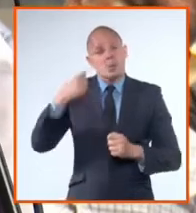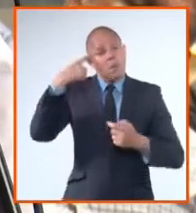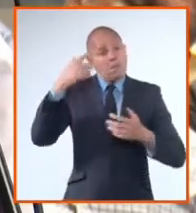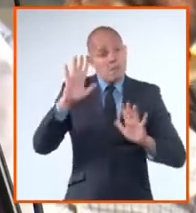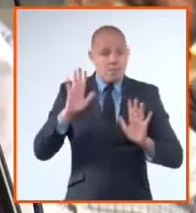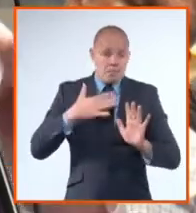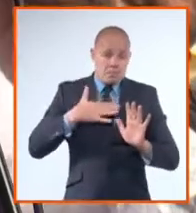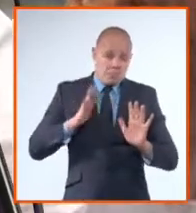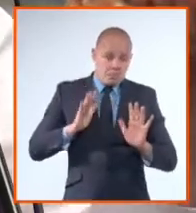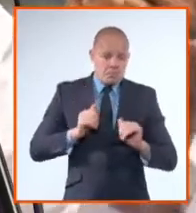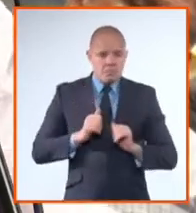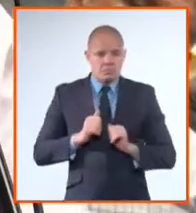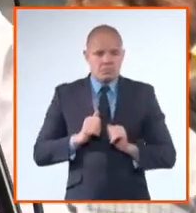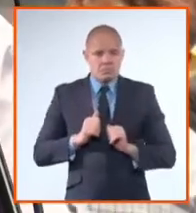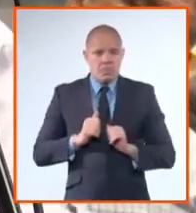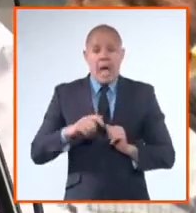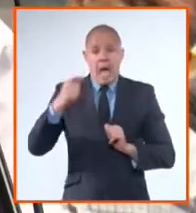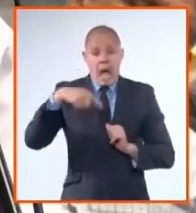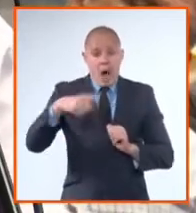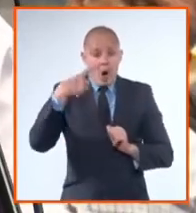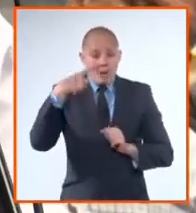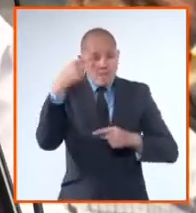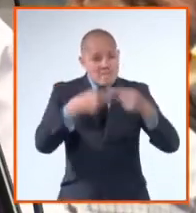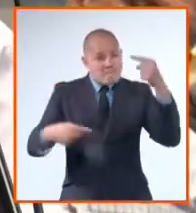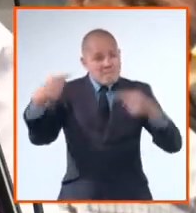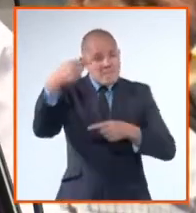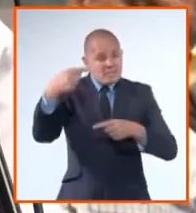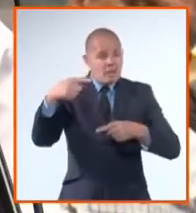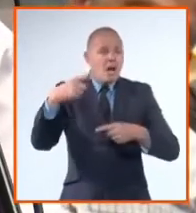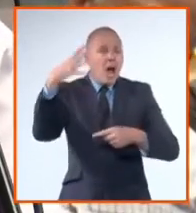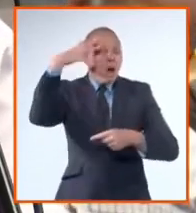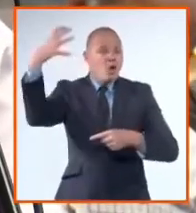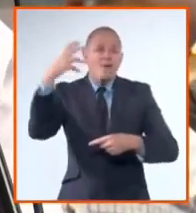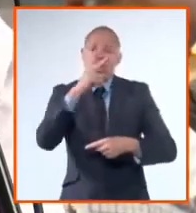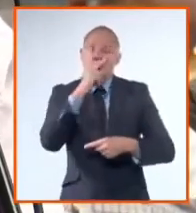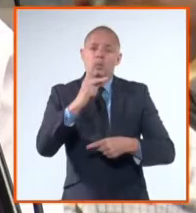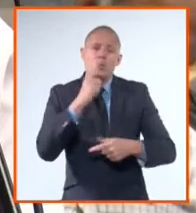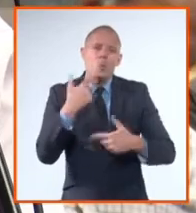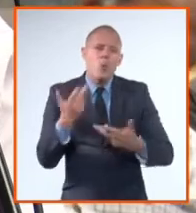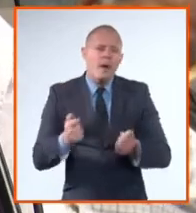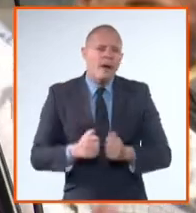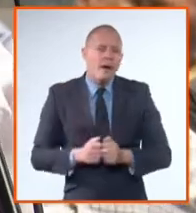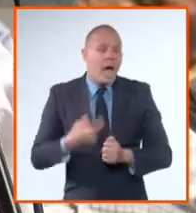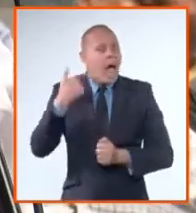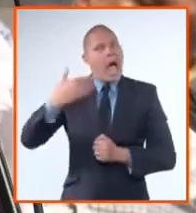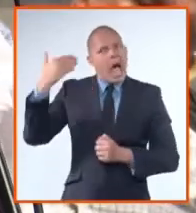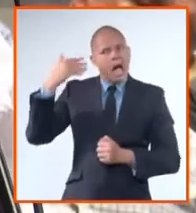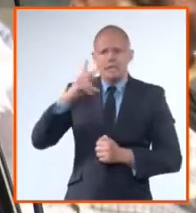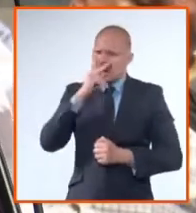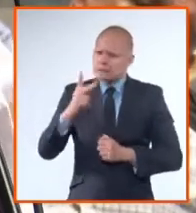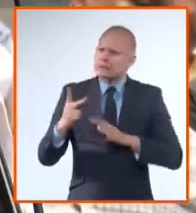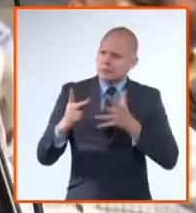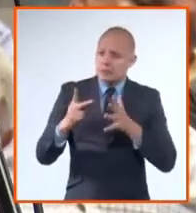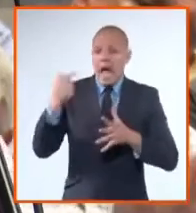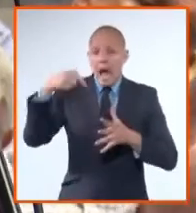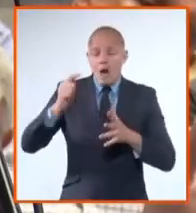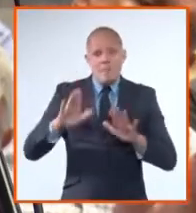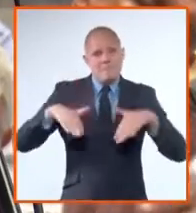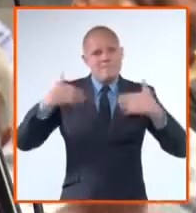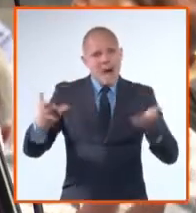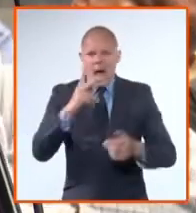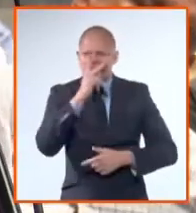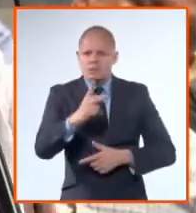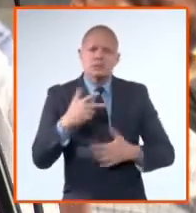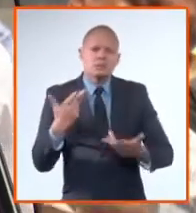creo que como nunca antes se ha puesto en la prioridad de la agenda del gobierno a nivel central y a nivel de los municipios, que es el desarrollo